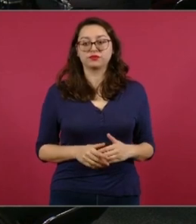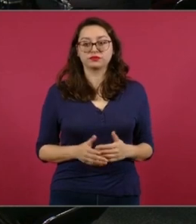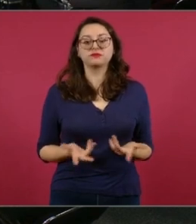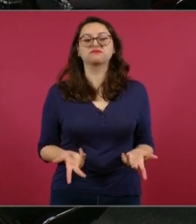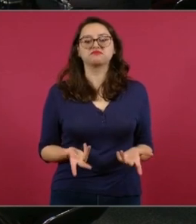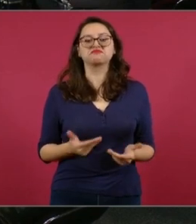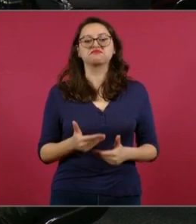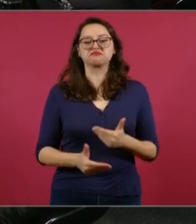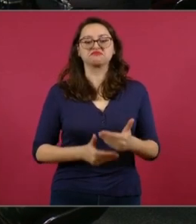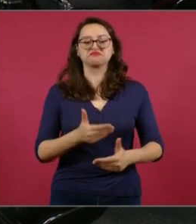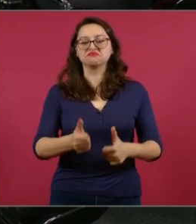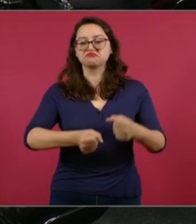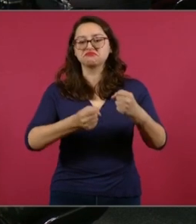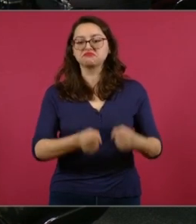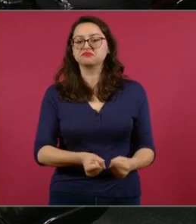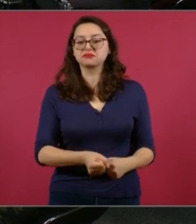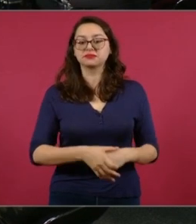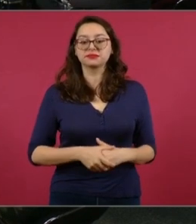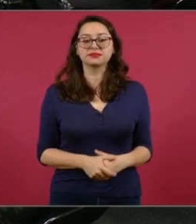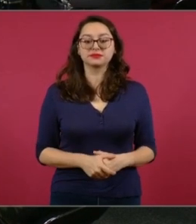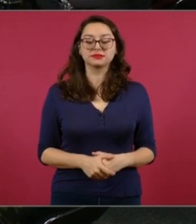se va a llevar a la práctica.